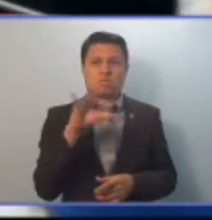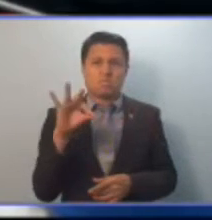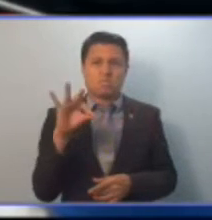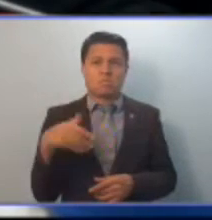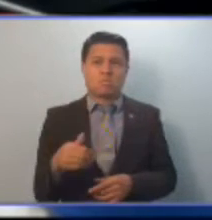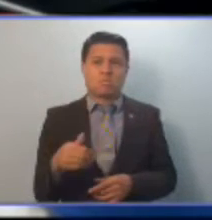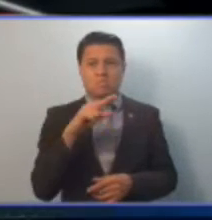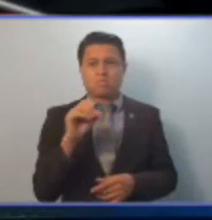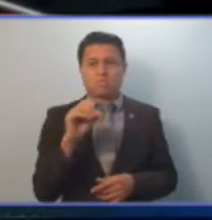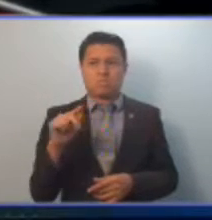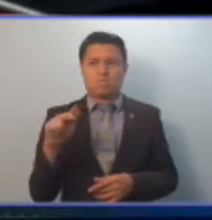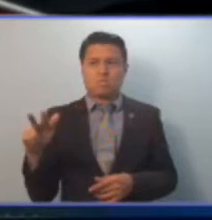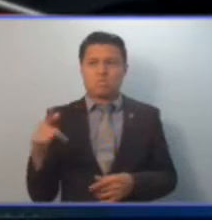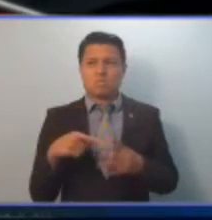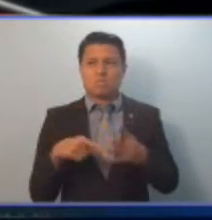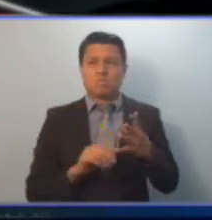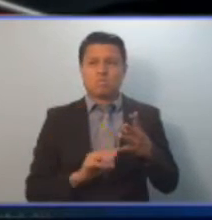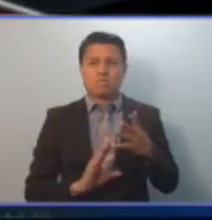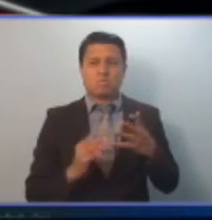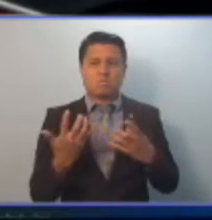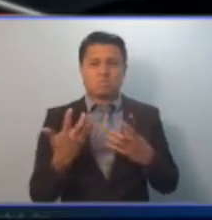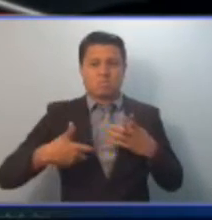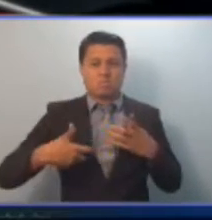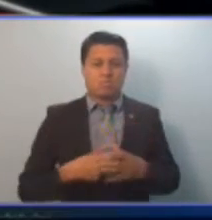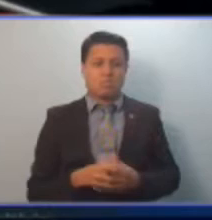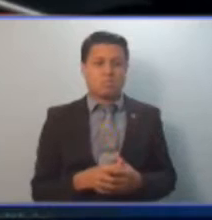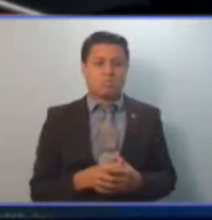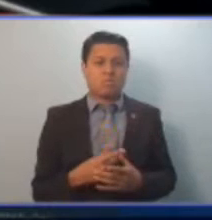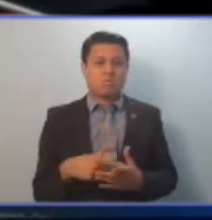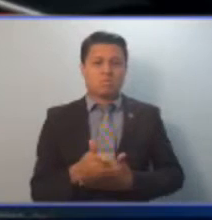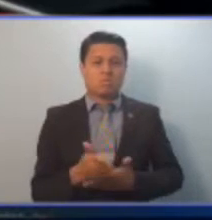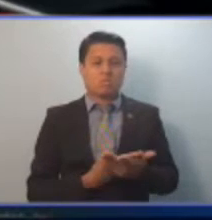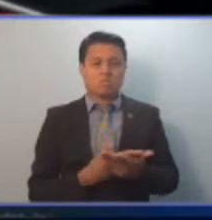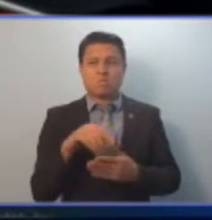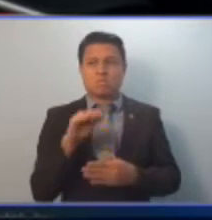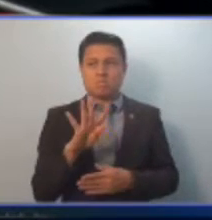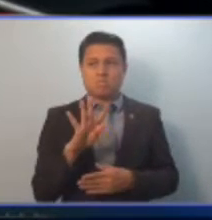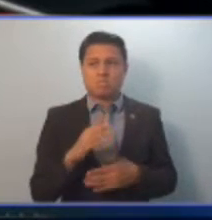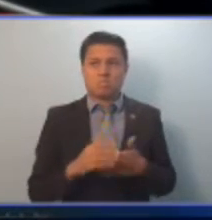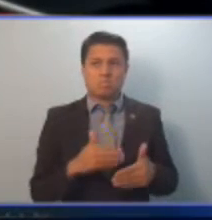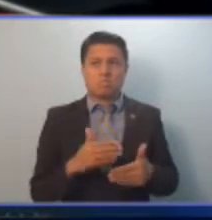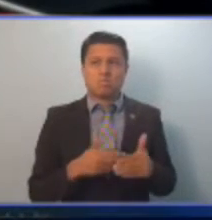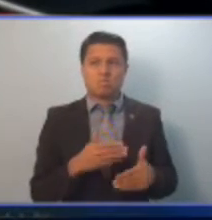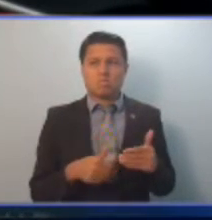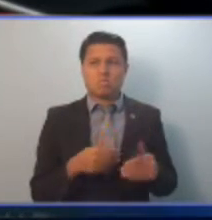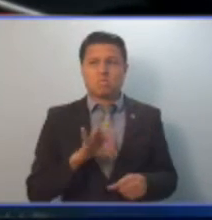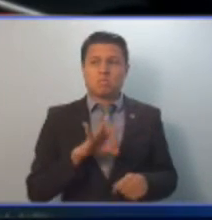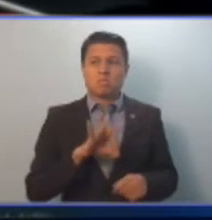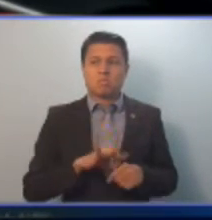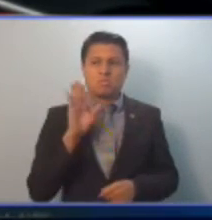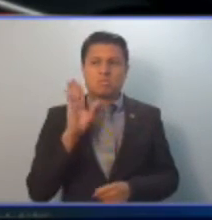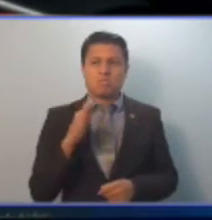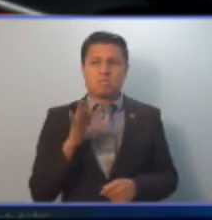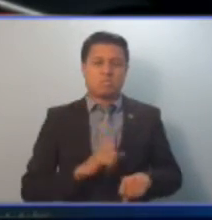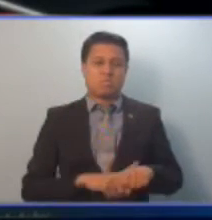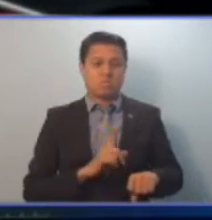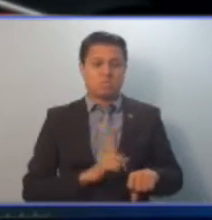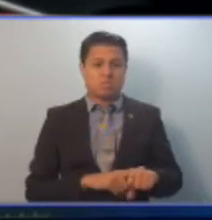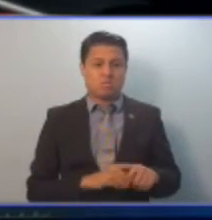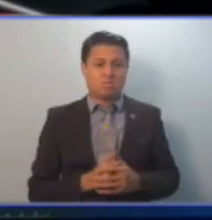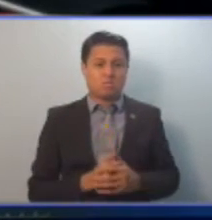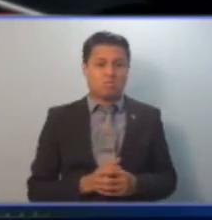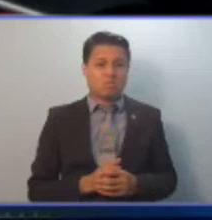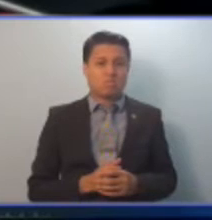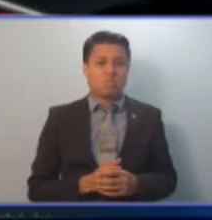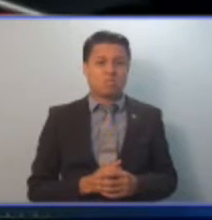139-2013, inconstitucionalidad sobre el sorteo de la cuarta posición en organismos electorales temporales,